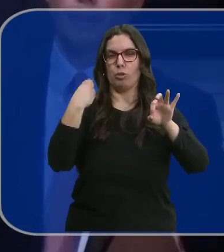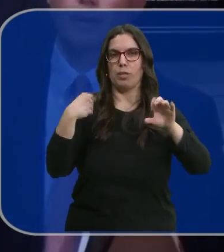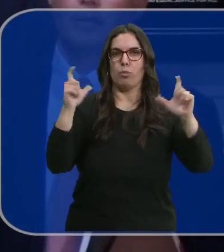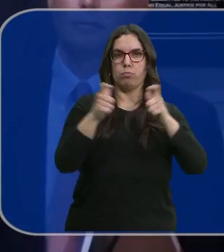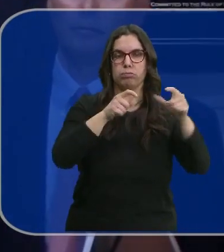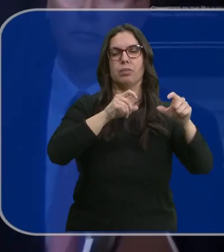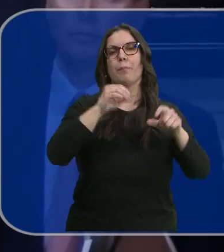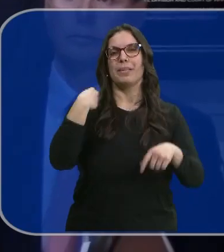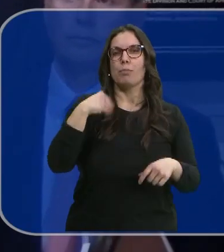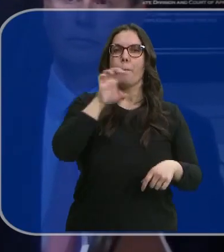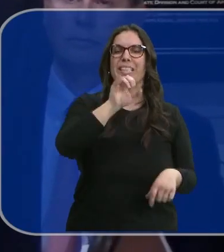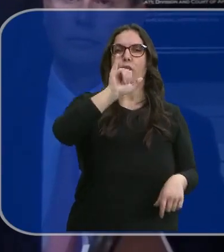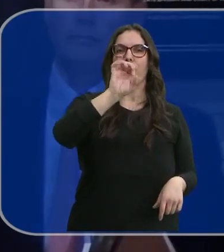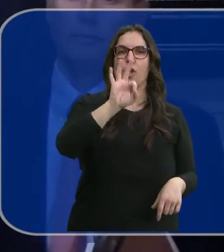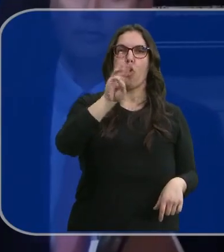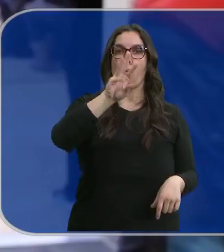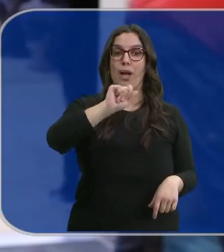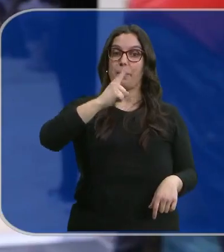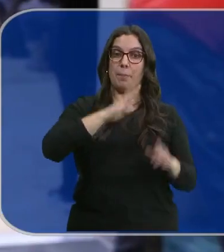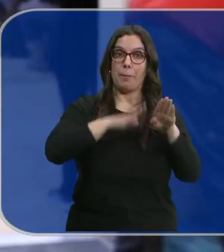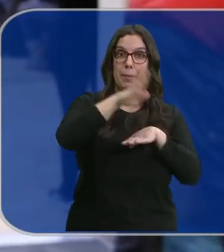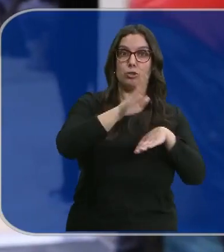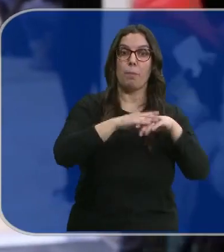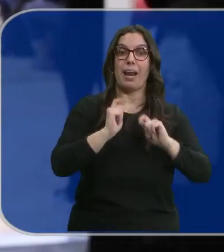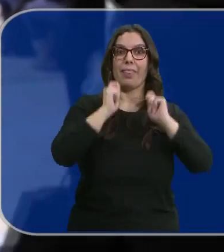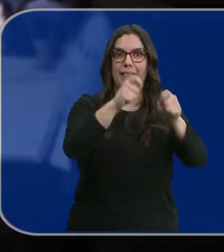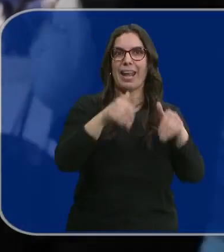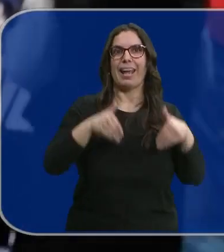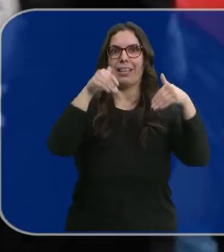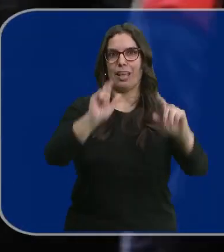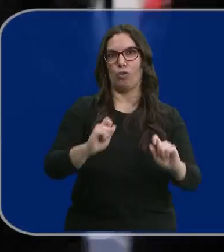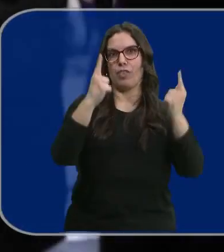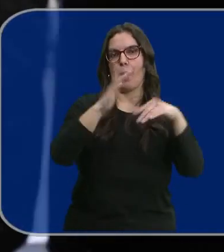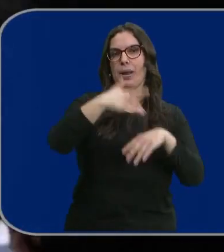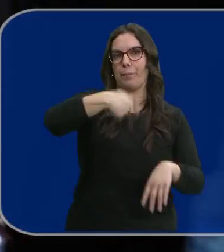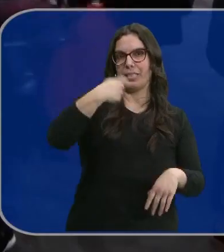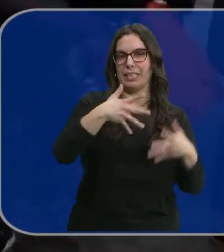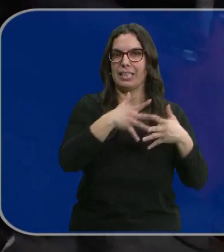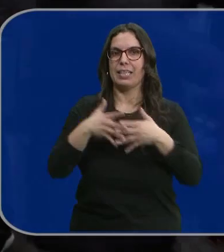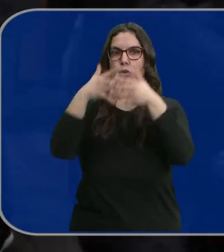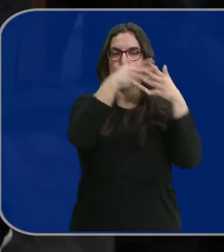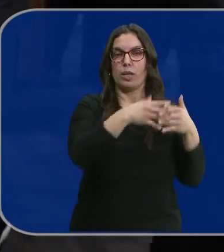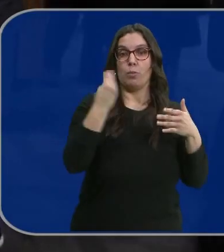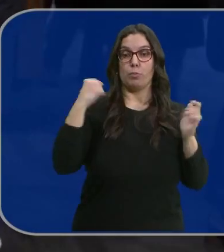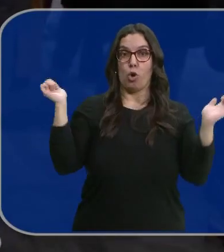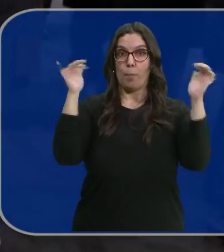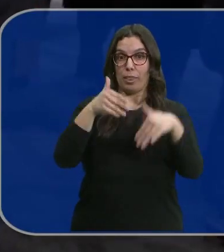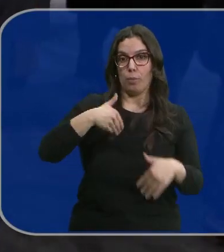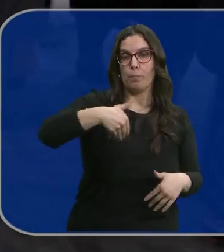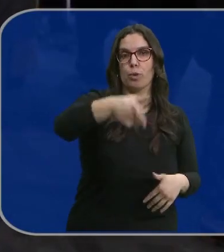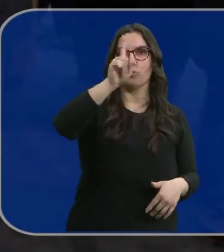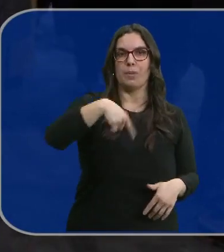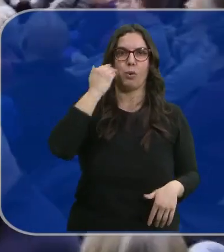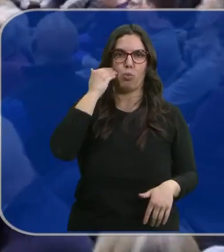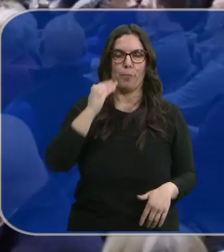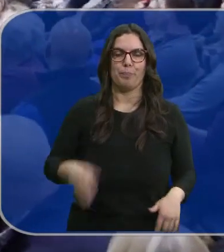de Iowa, el primer paso en el proceso para que sea designado como candidato a la presidencia de los Estados Unidos en la convención del partido el próximo